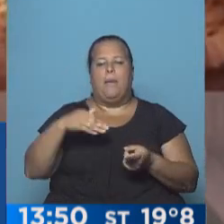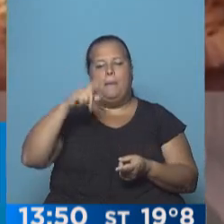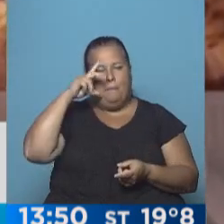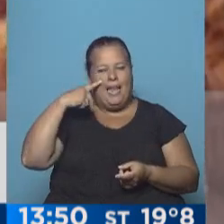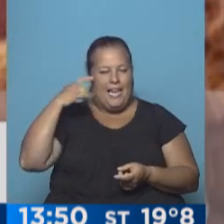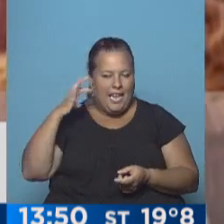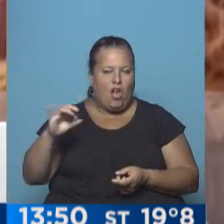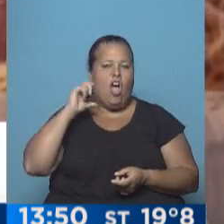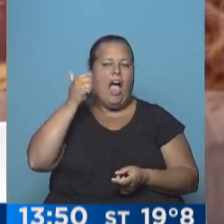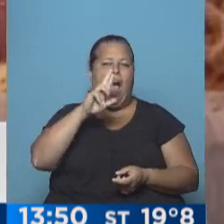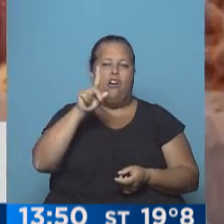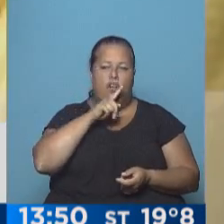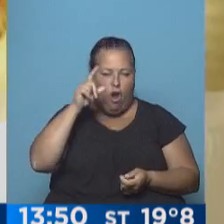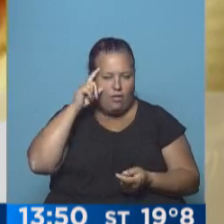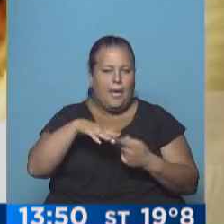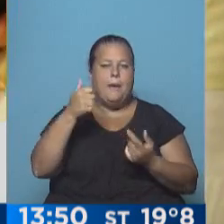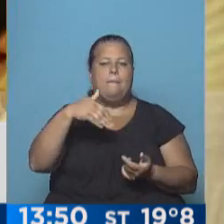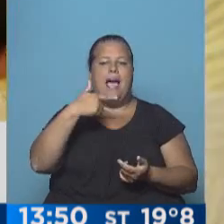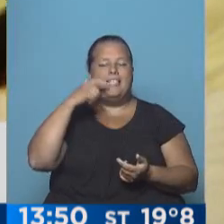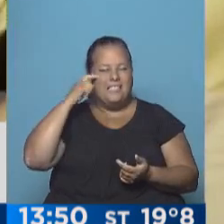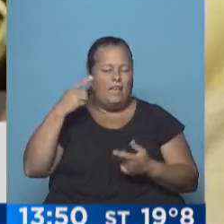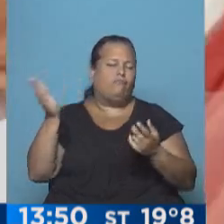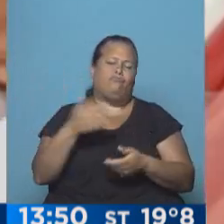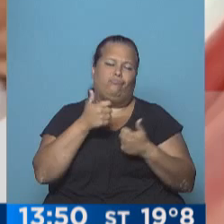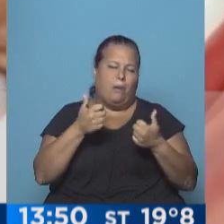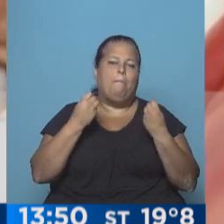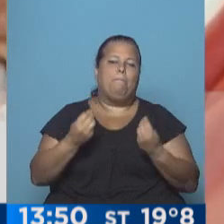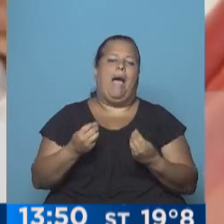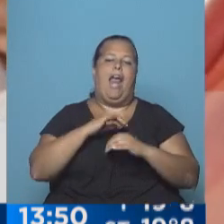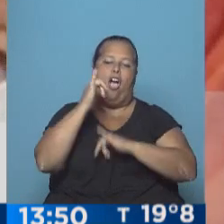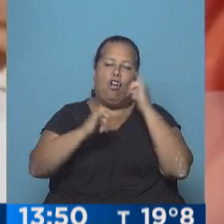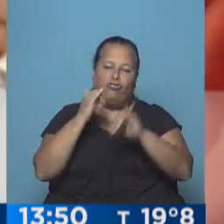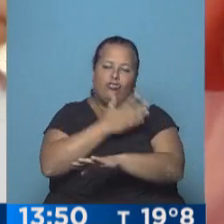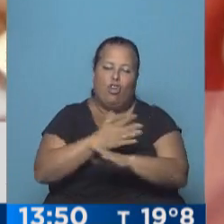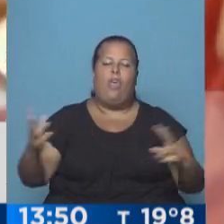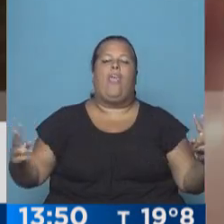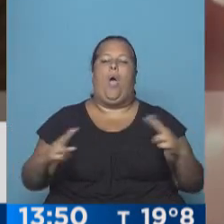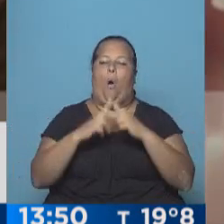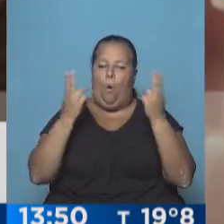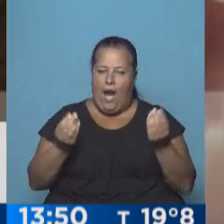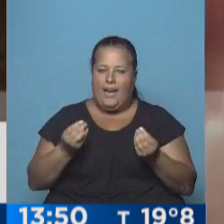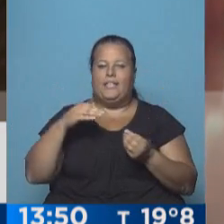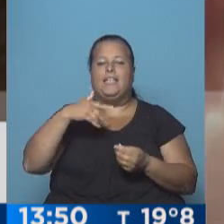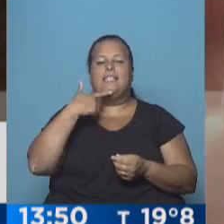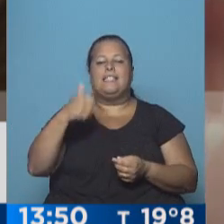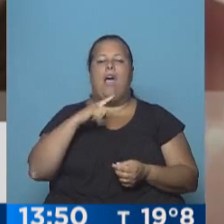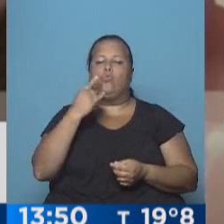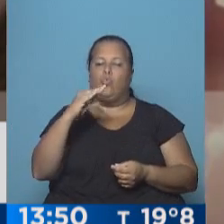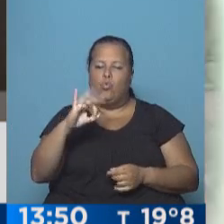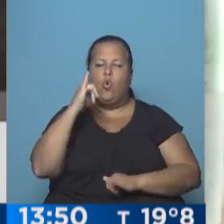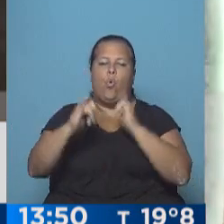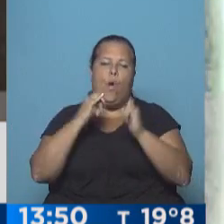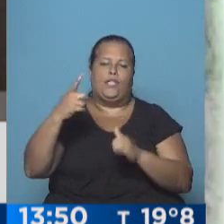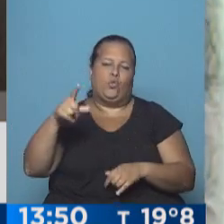Melingo, Andrea Garrote, Mariano Massey. Fantásticos todos, para terminar con el testimonio del encuentro, ¿no? Estaba Miguel Santucho contando su